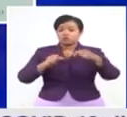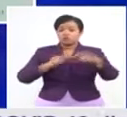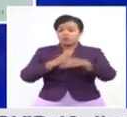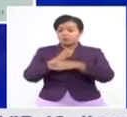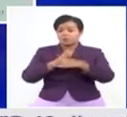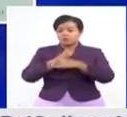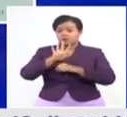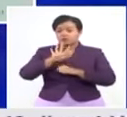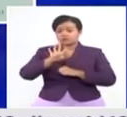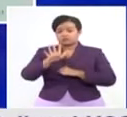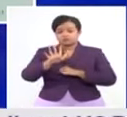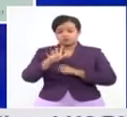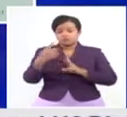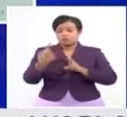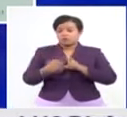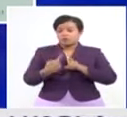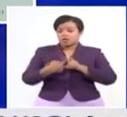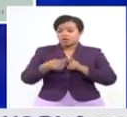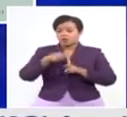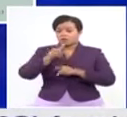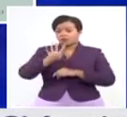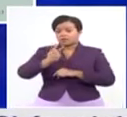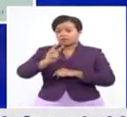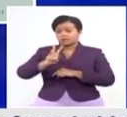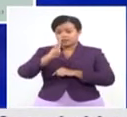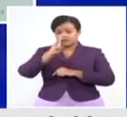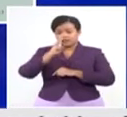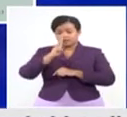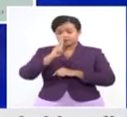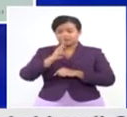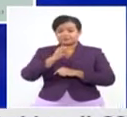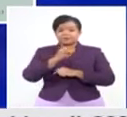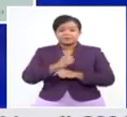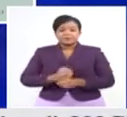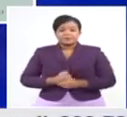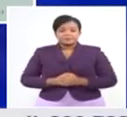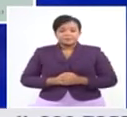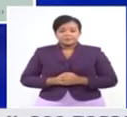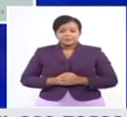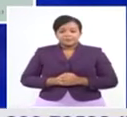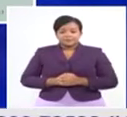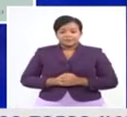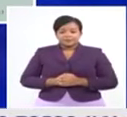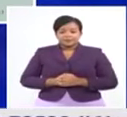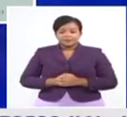Bayamo 43, Guisa 40, Manzanillo 29,